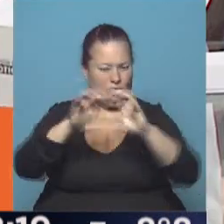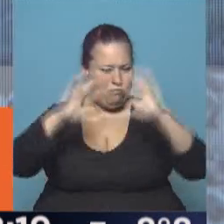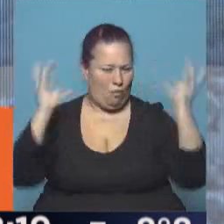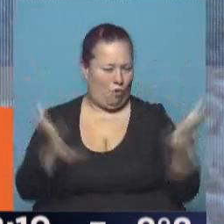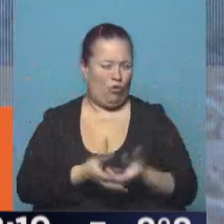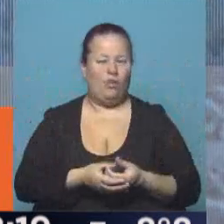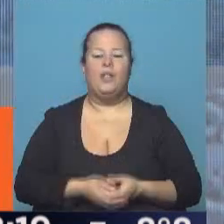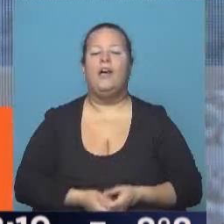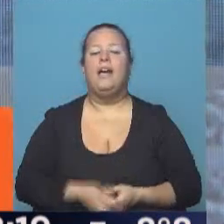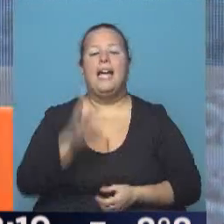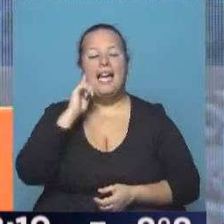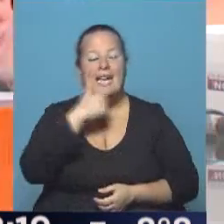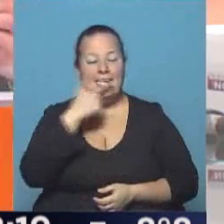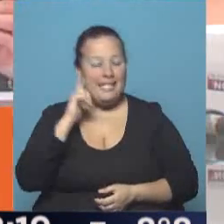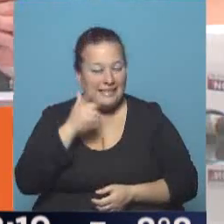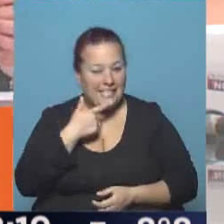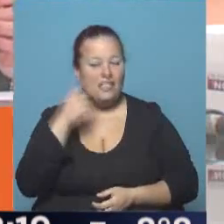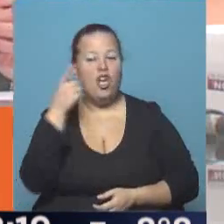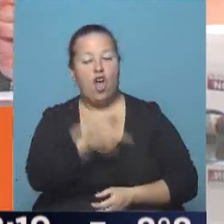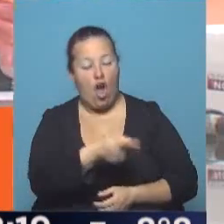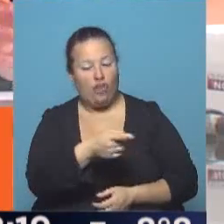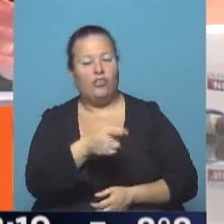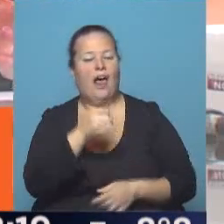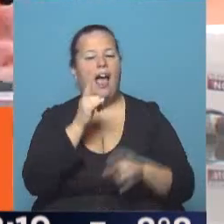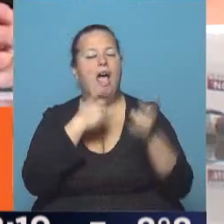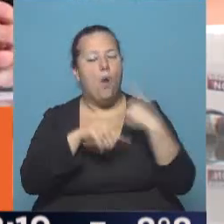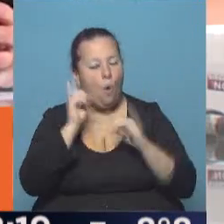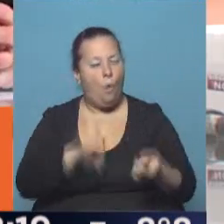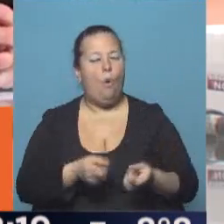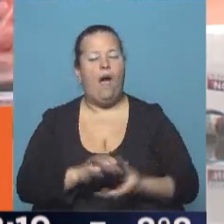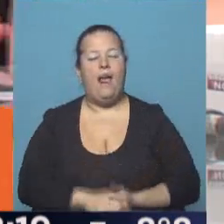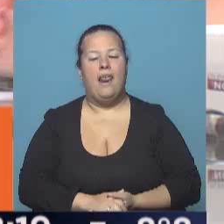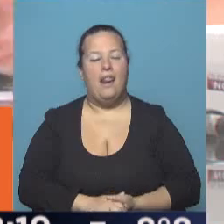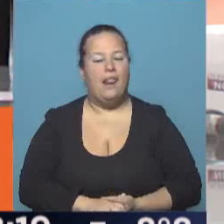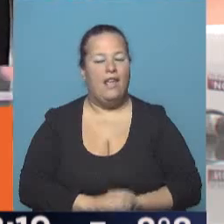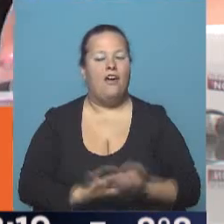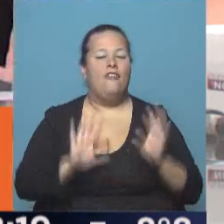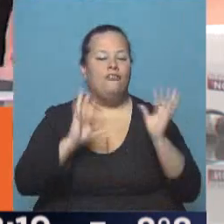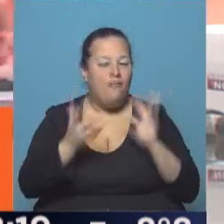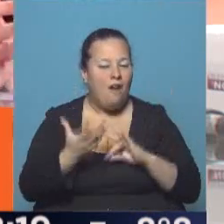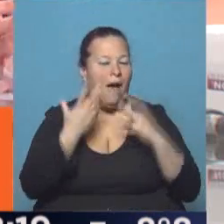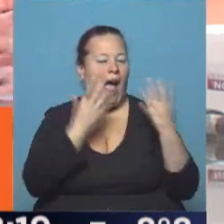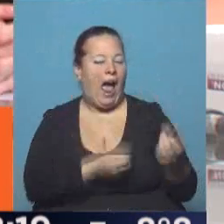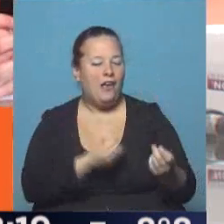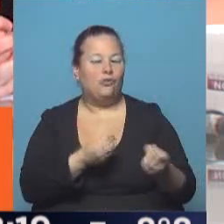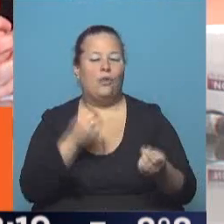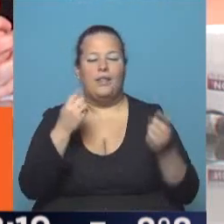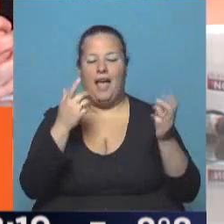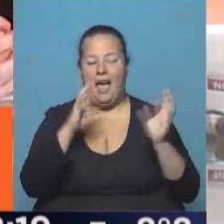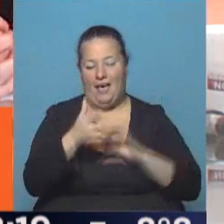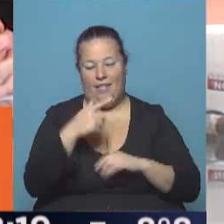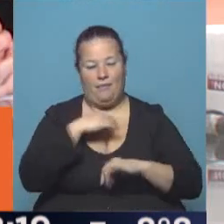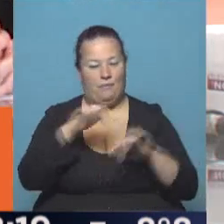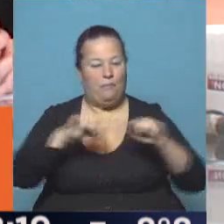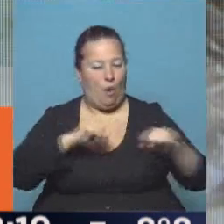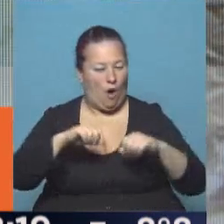internacionales, ¿no? Si ven en ISIS al enemigo, y sin embargo están de alguna manera colaborando en la forma que tienen de generar